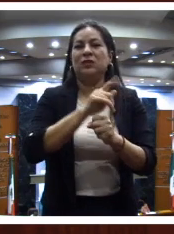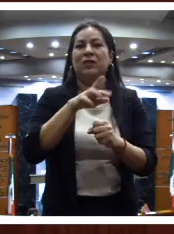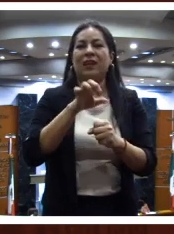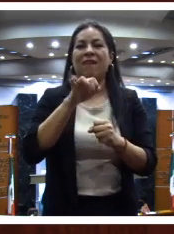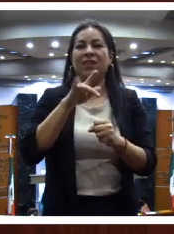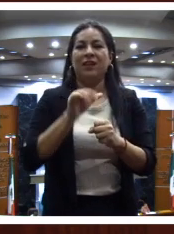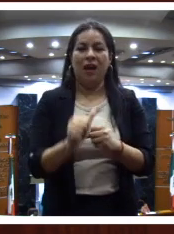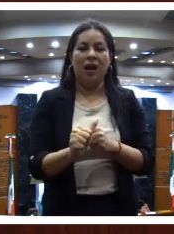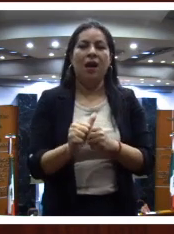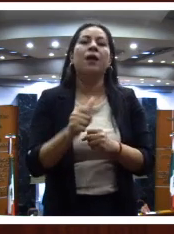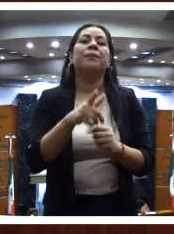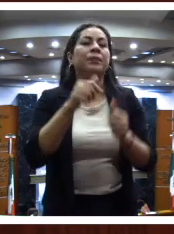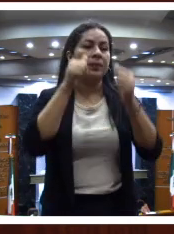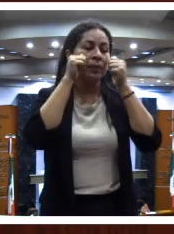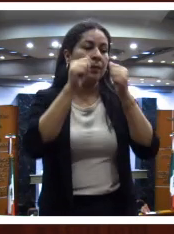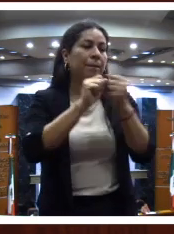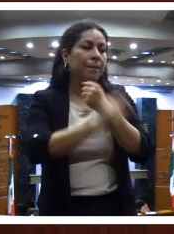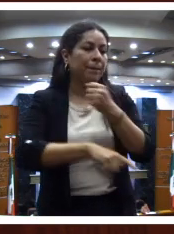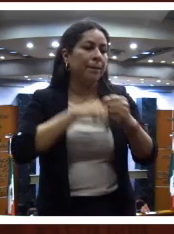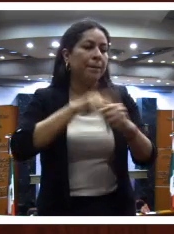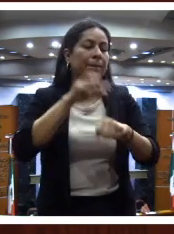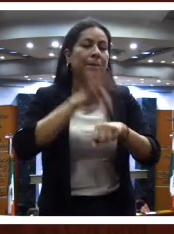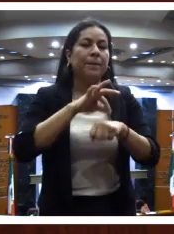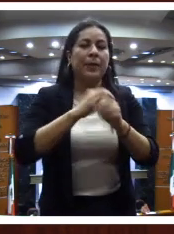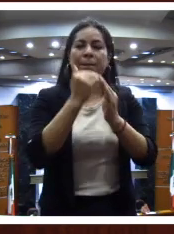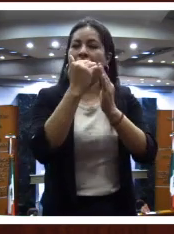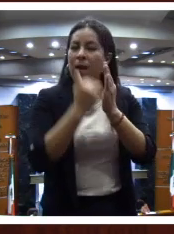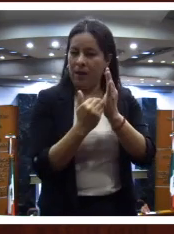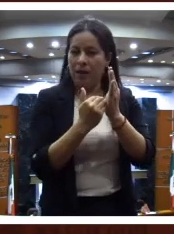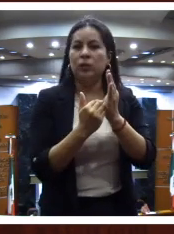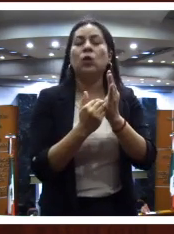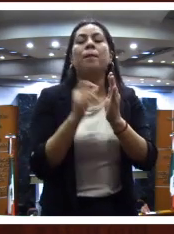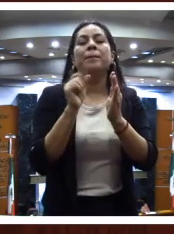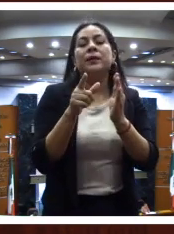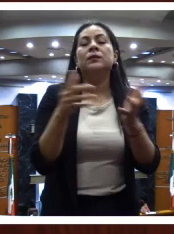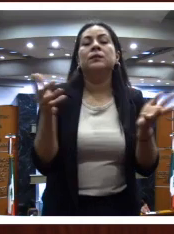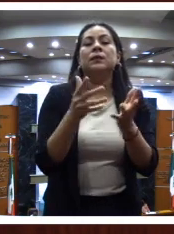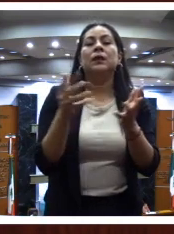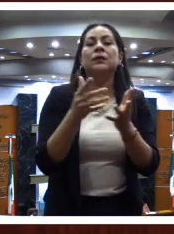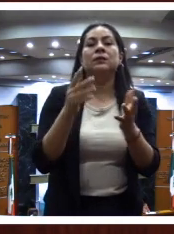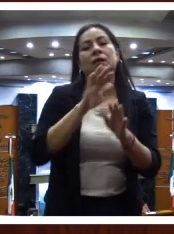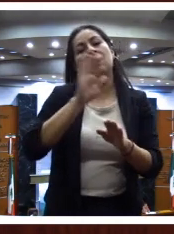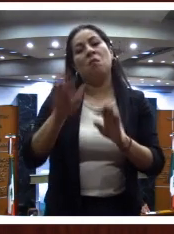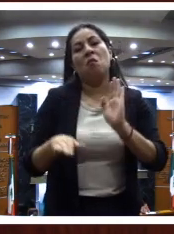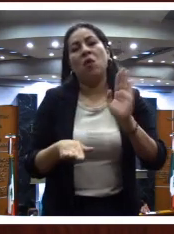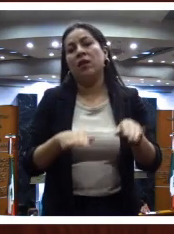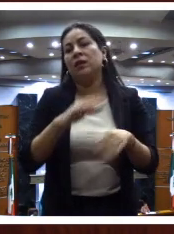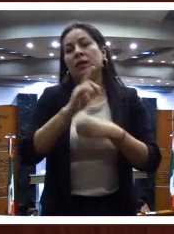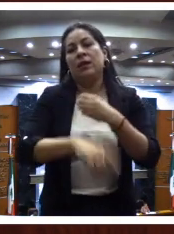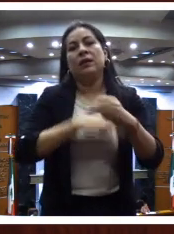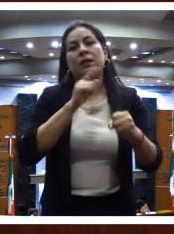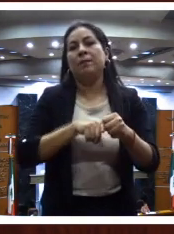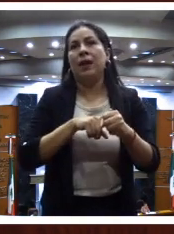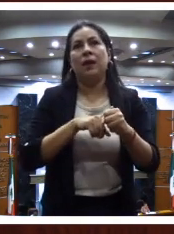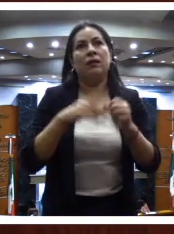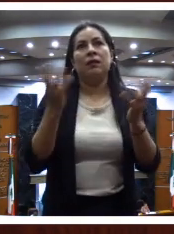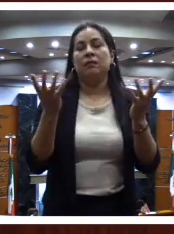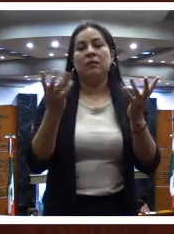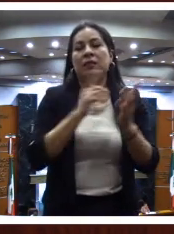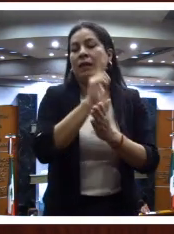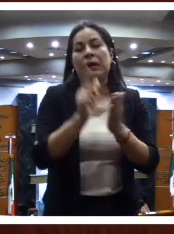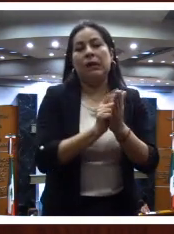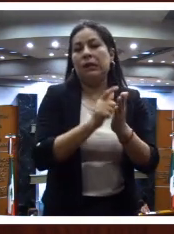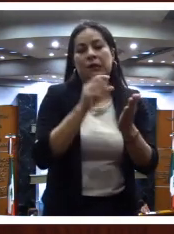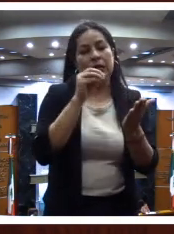proporcionar atención veterinaria a bajo costo y efectuar el sacrificio humanitario de animales en los términos de